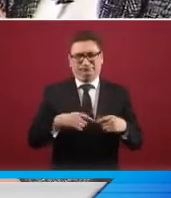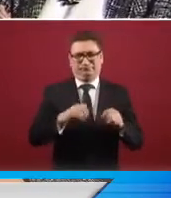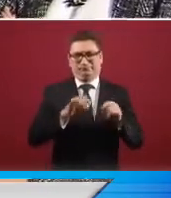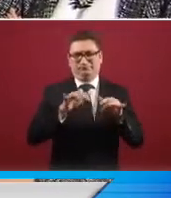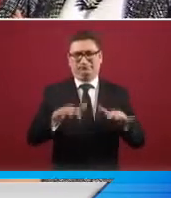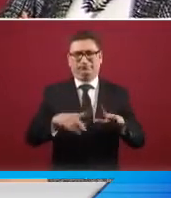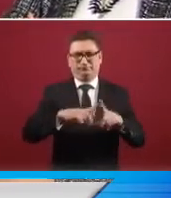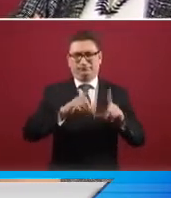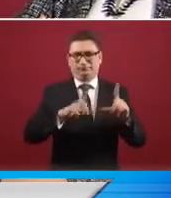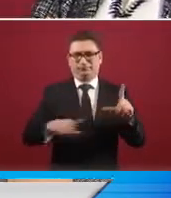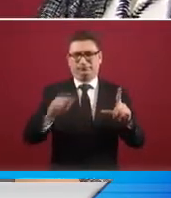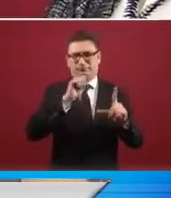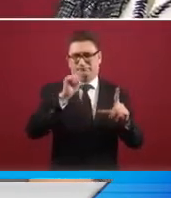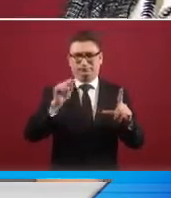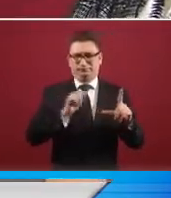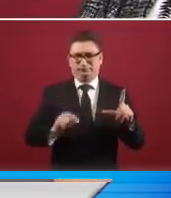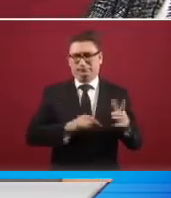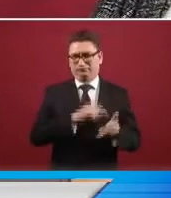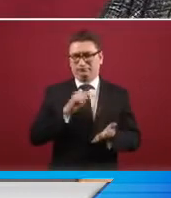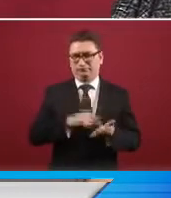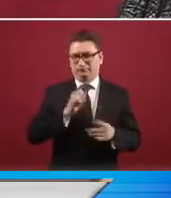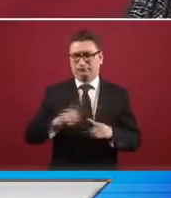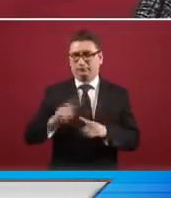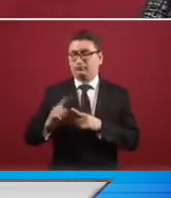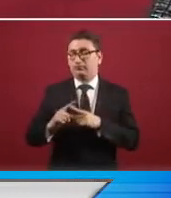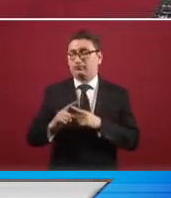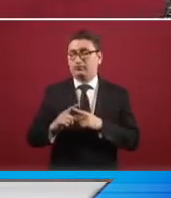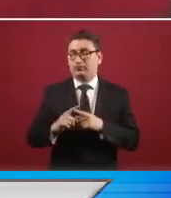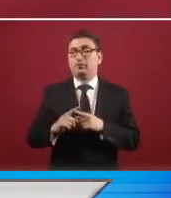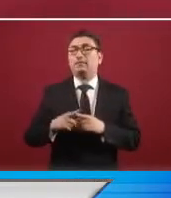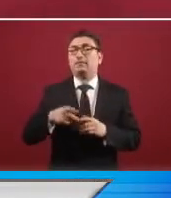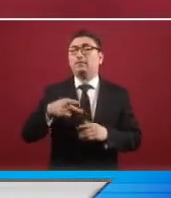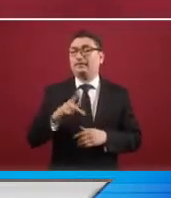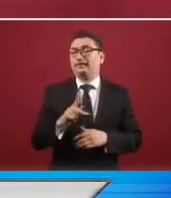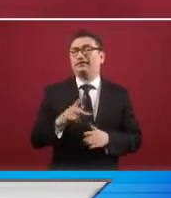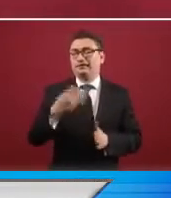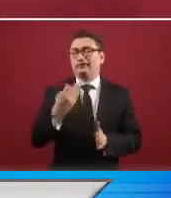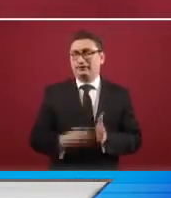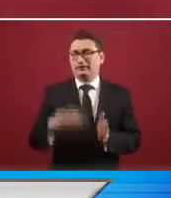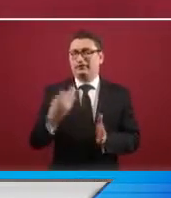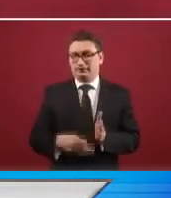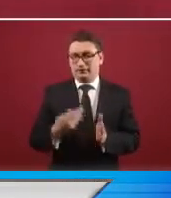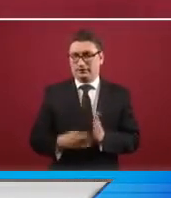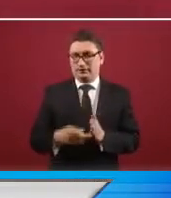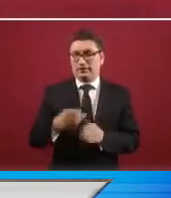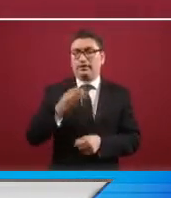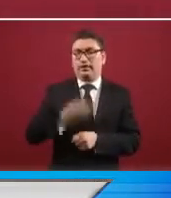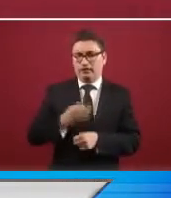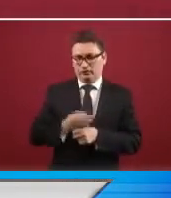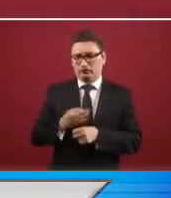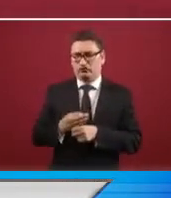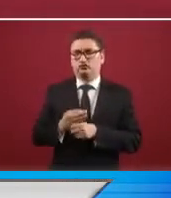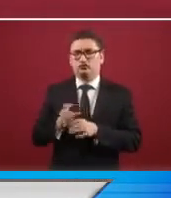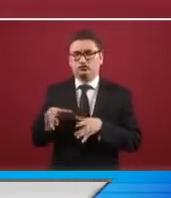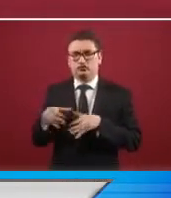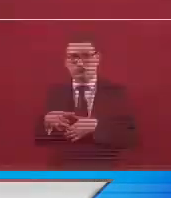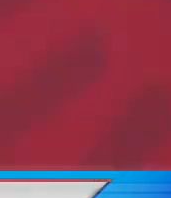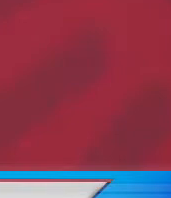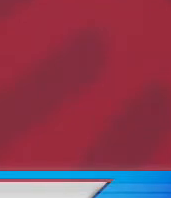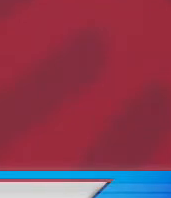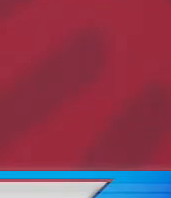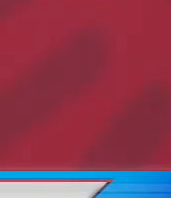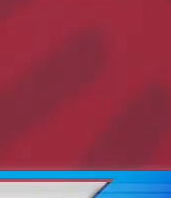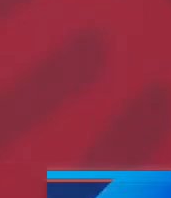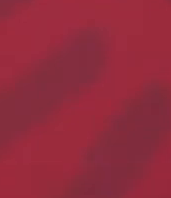de México existen 15,000 policías para atender a 18 millones de personas, por lo que el despliegue en este estado será un cambio importante en el tema